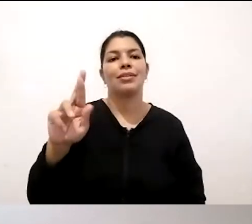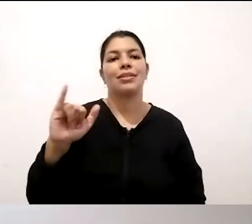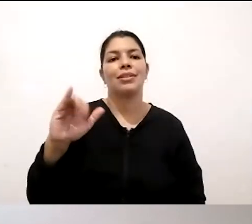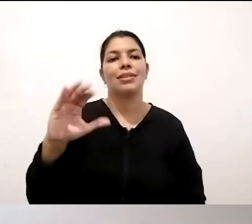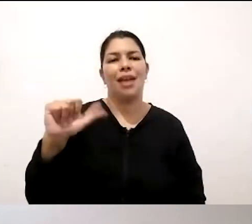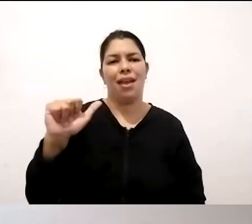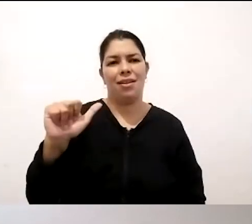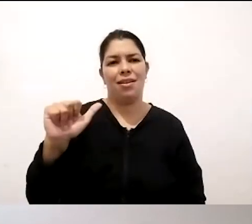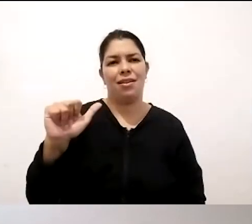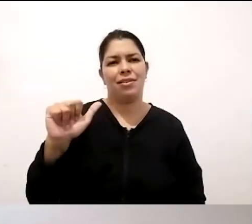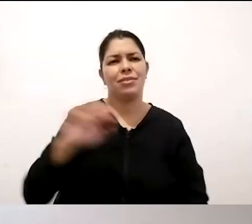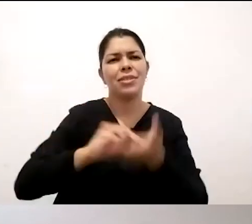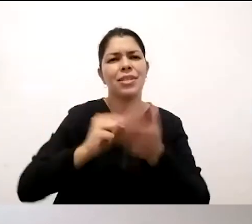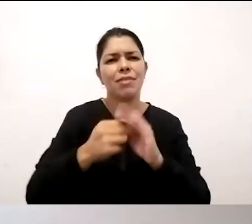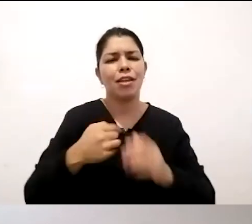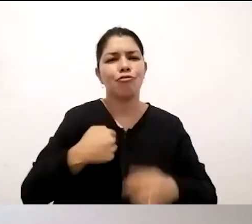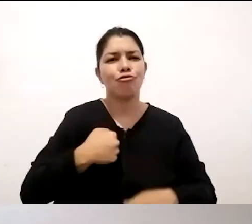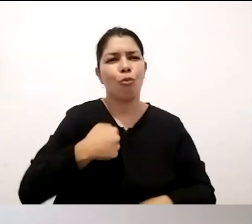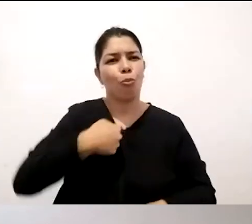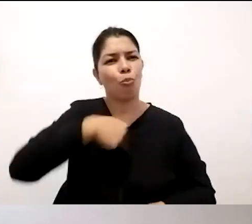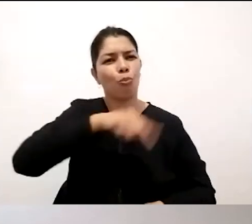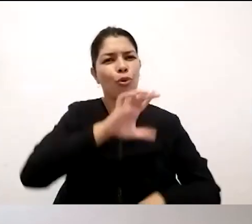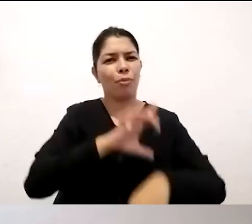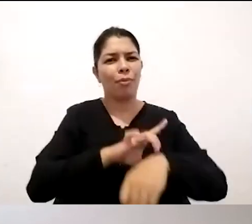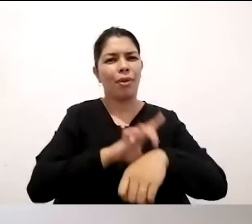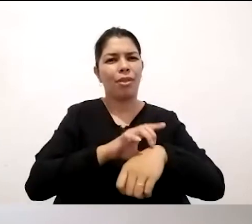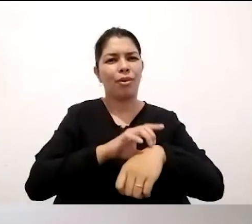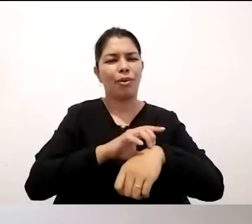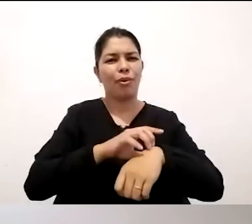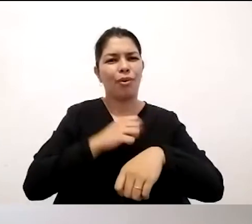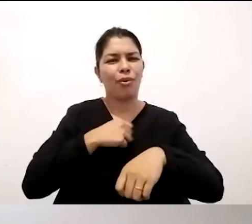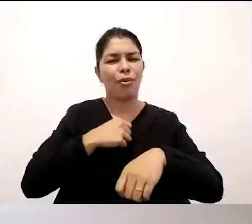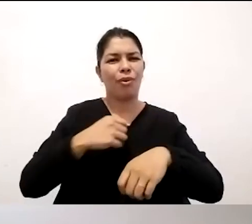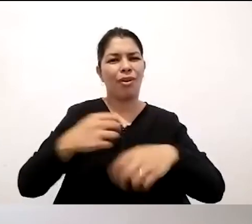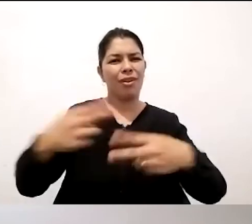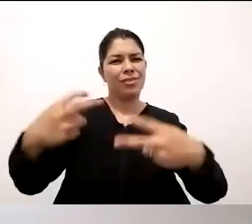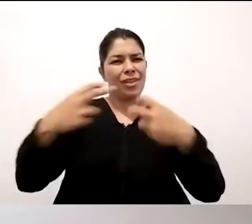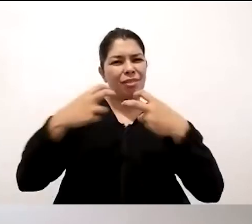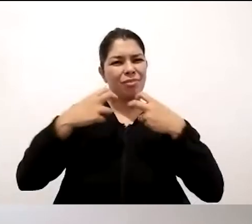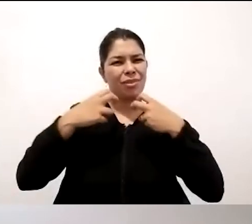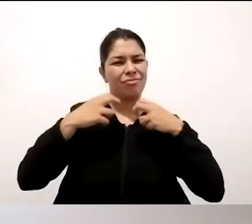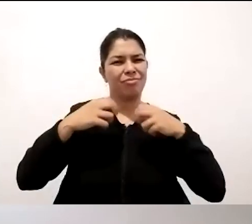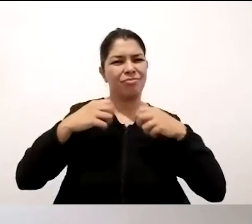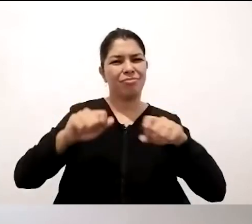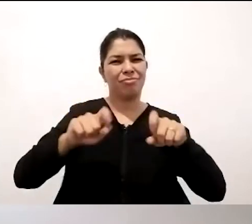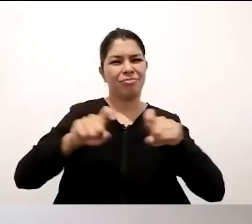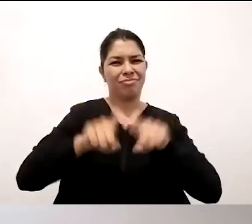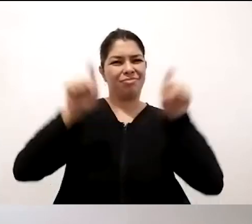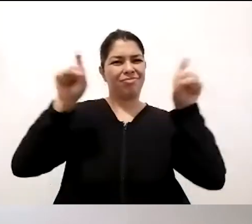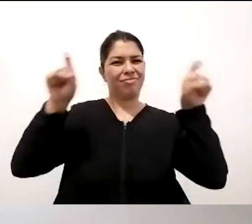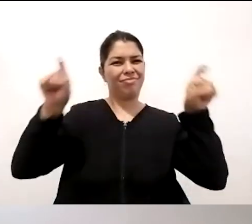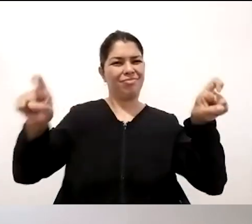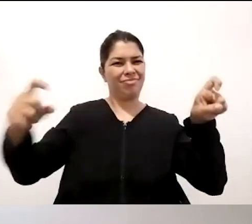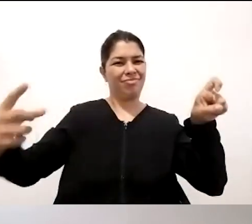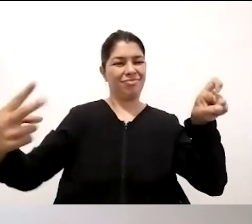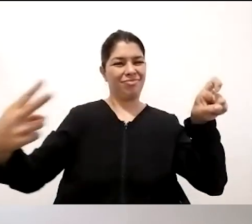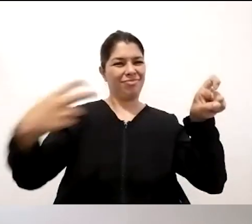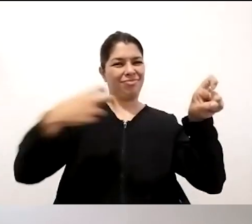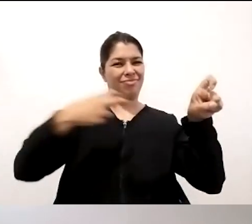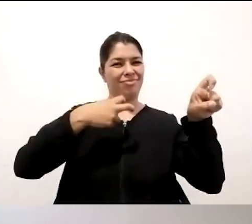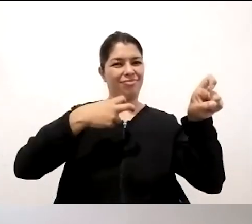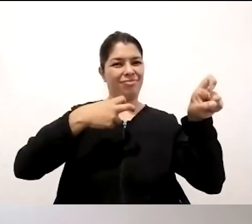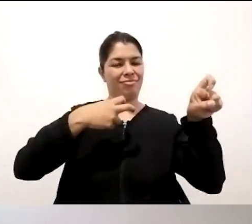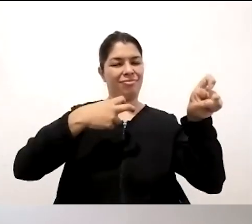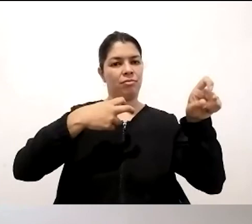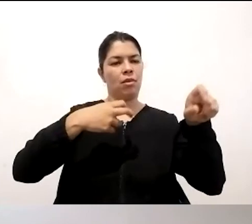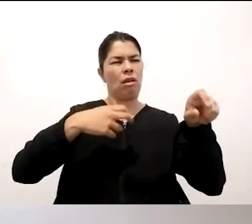violencia, porque finalmente es una violencia que ha sido como naturalizada, que hemos empezado a entender como algo natural y resulta que no.